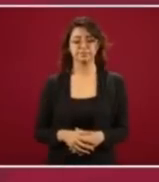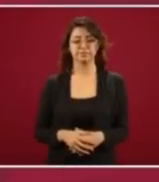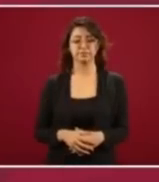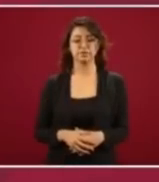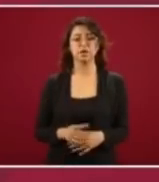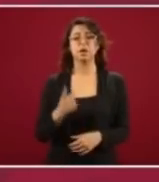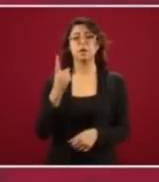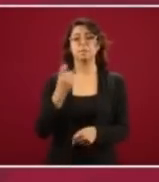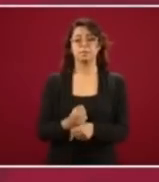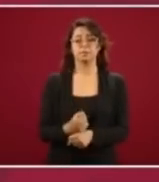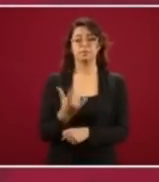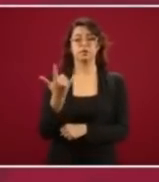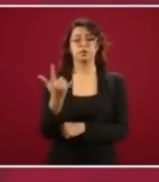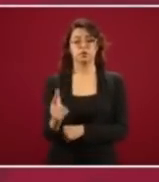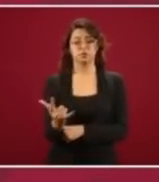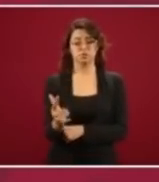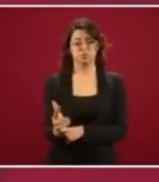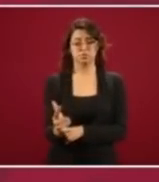1 de julio,